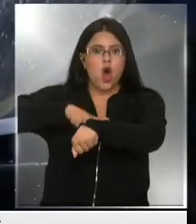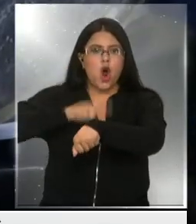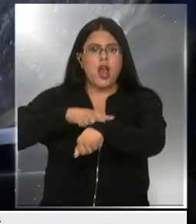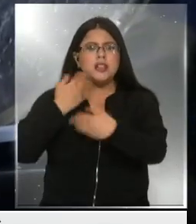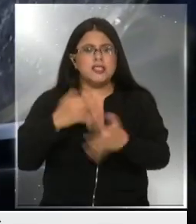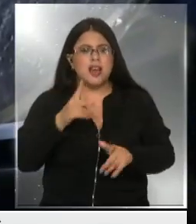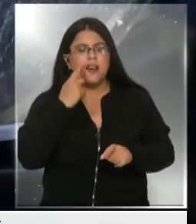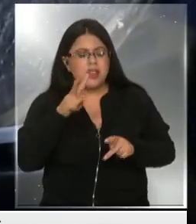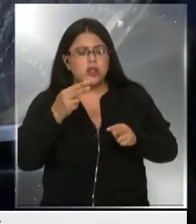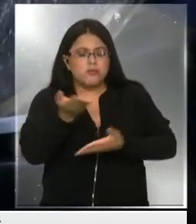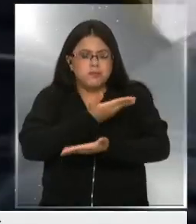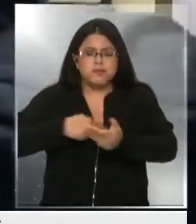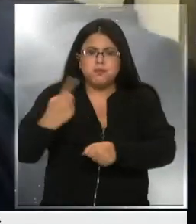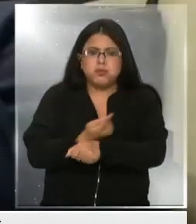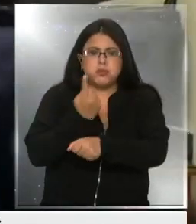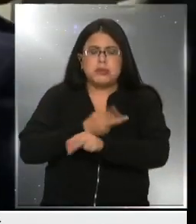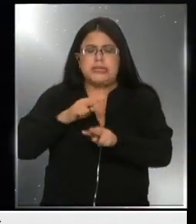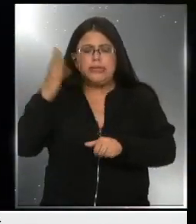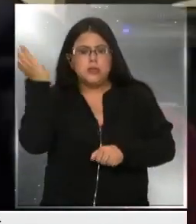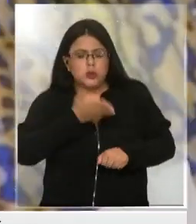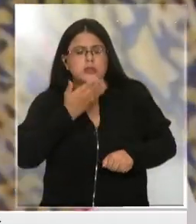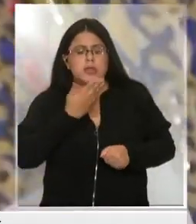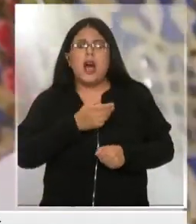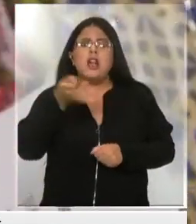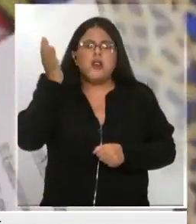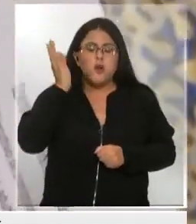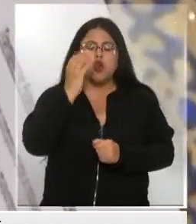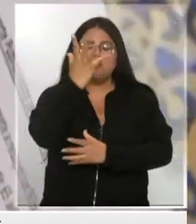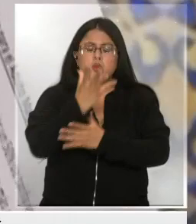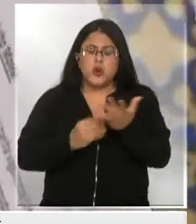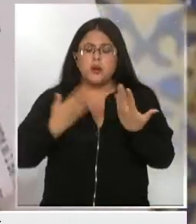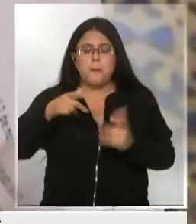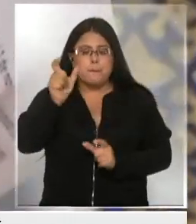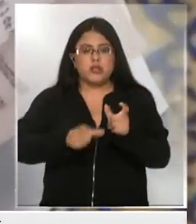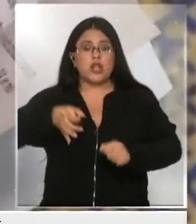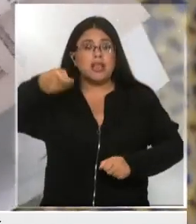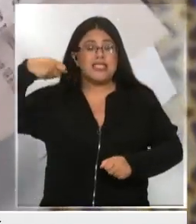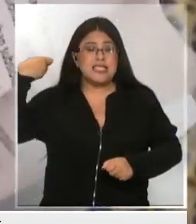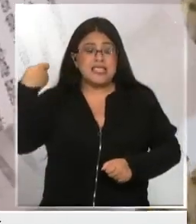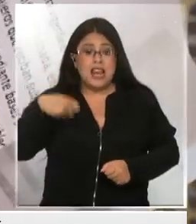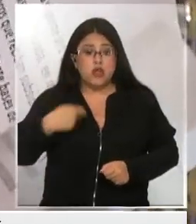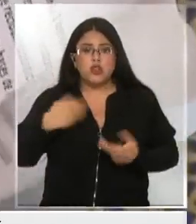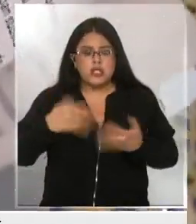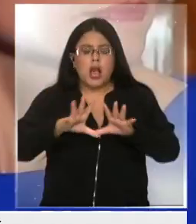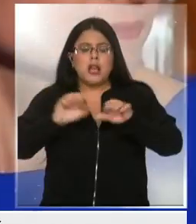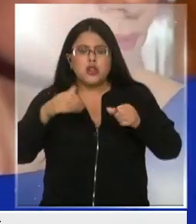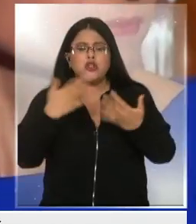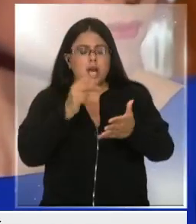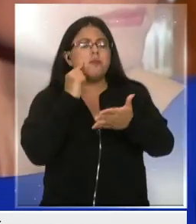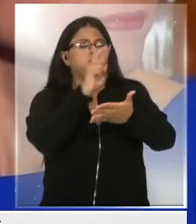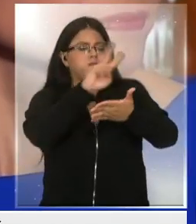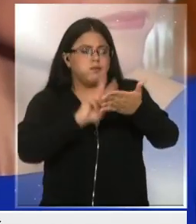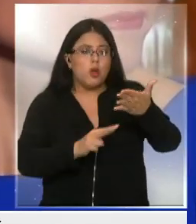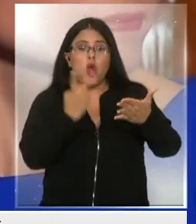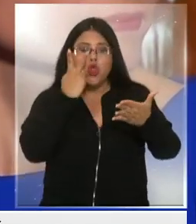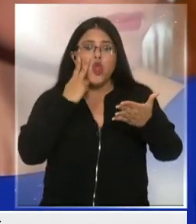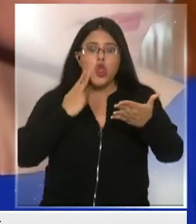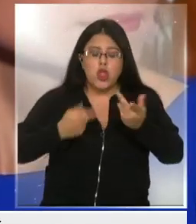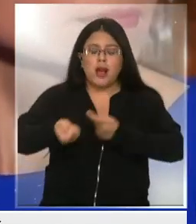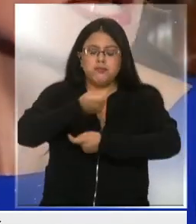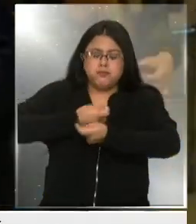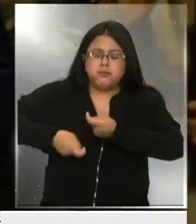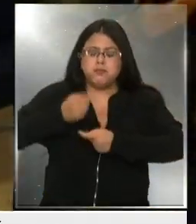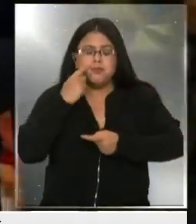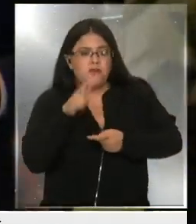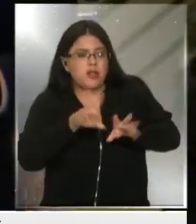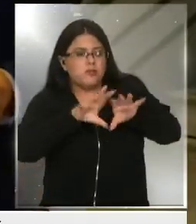discusión del presupuesto suspendida. Las reuniones se acabaron, los senadores estaban listos, leían los últimos detalles. 2 días de negociaciones por la